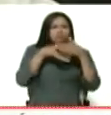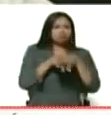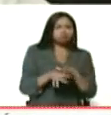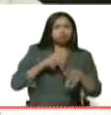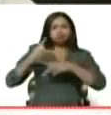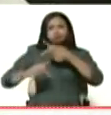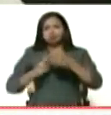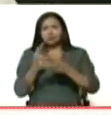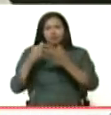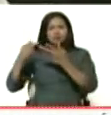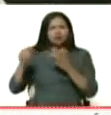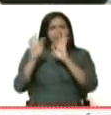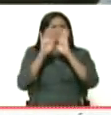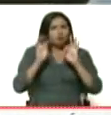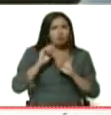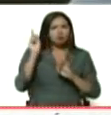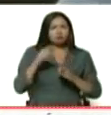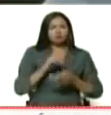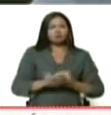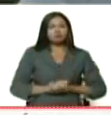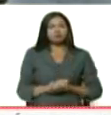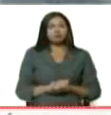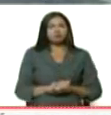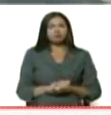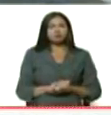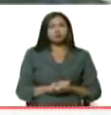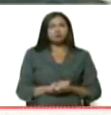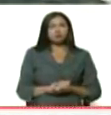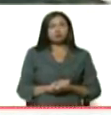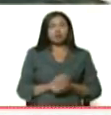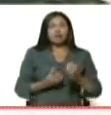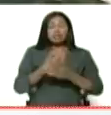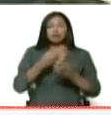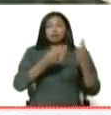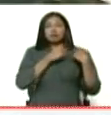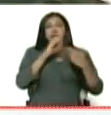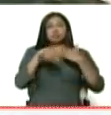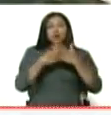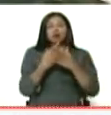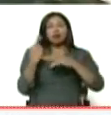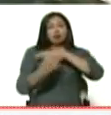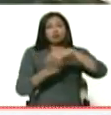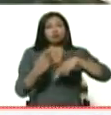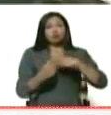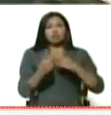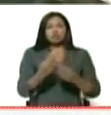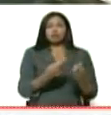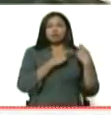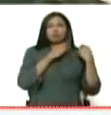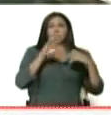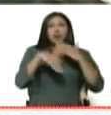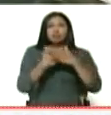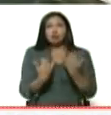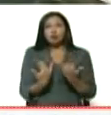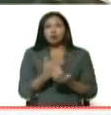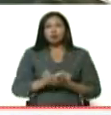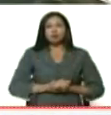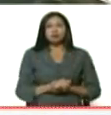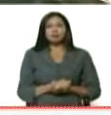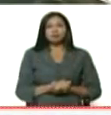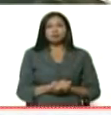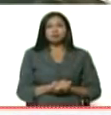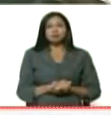productiva, diversificada. Es una de las grandes tareas de la revolución. Y si es una de las grandes tareas de la revolución, tiene que